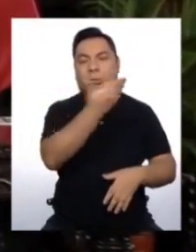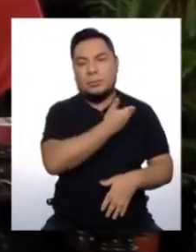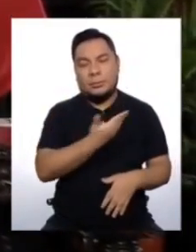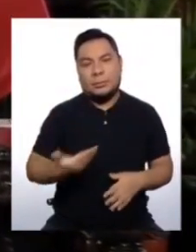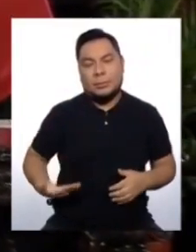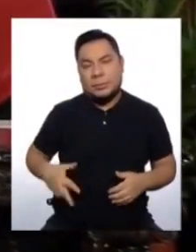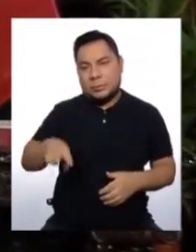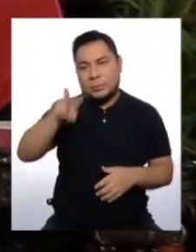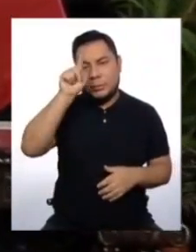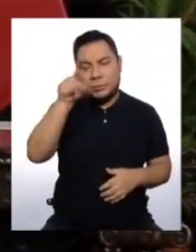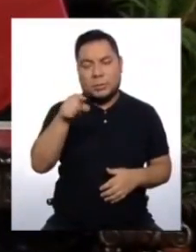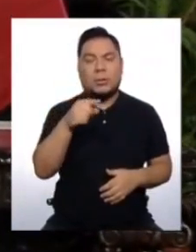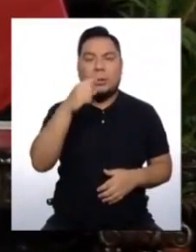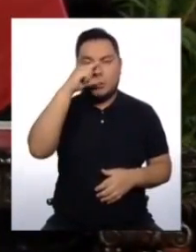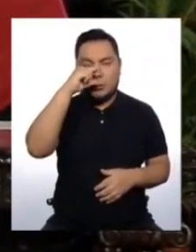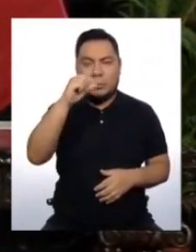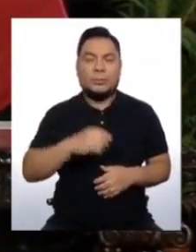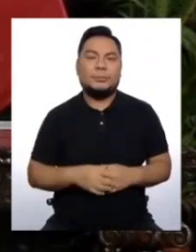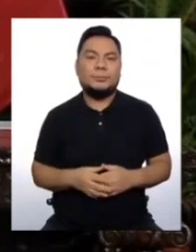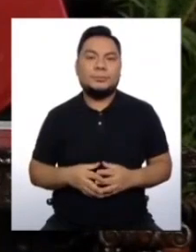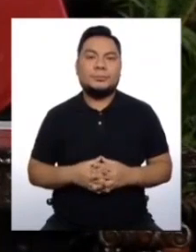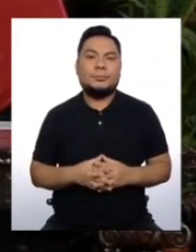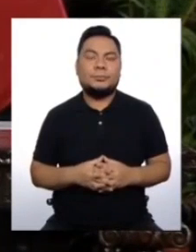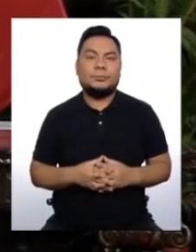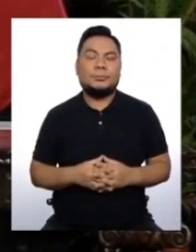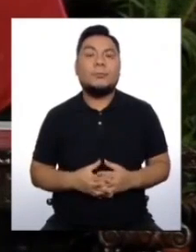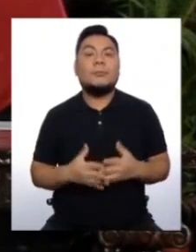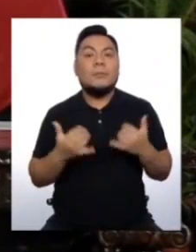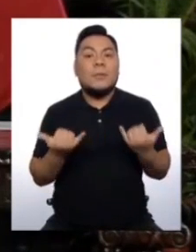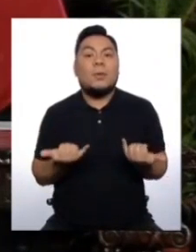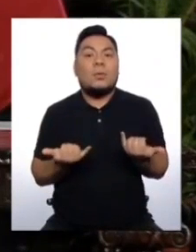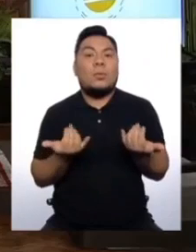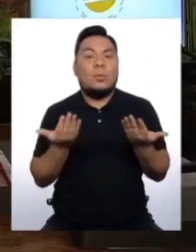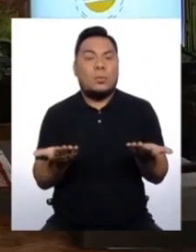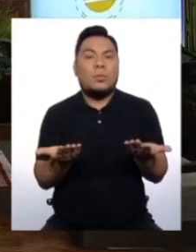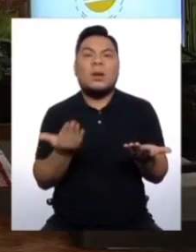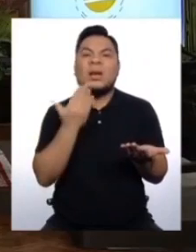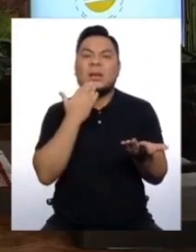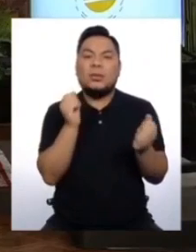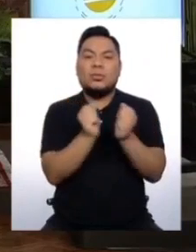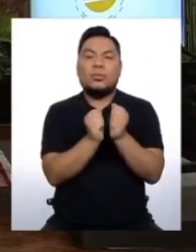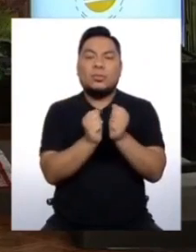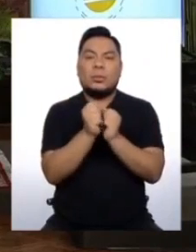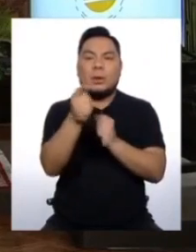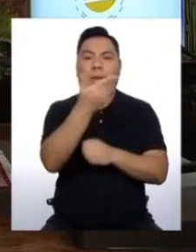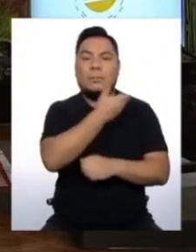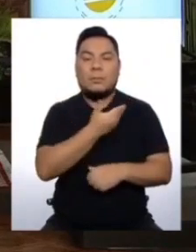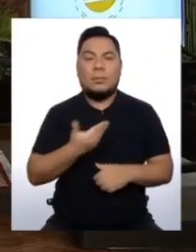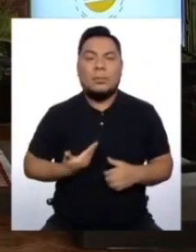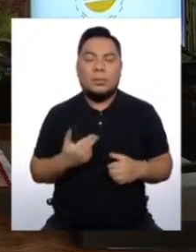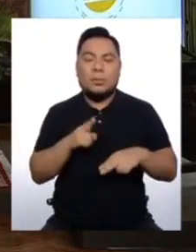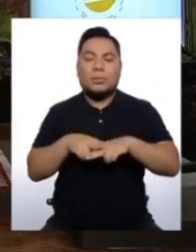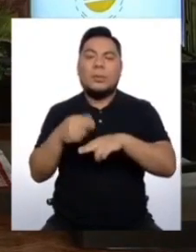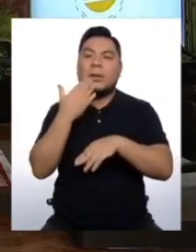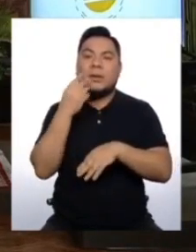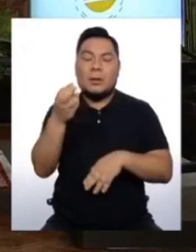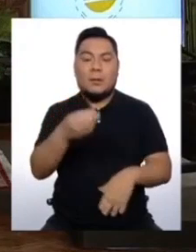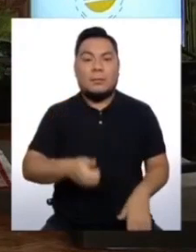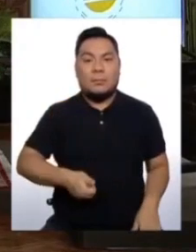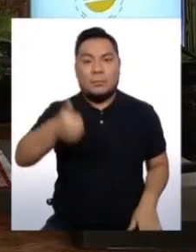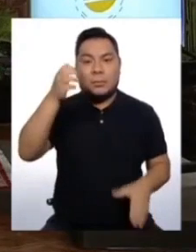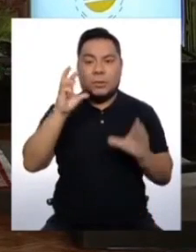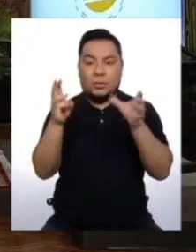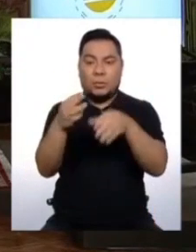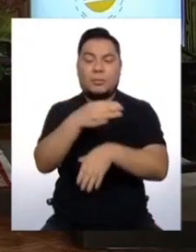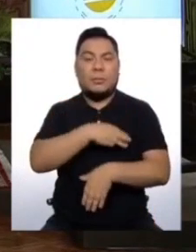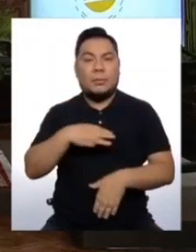presidente de la República, Martín Vizcarra Cornejo. En esta oportunidad acompañan al señor presidente de la República, el presidente del